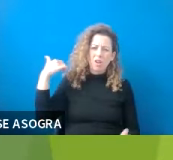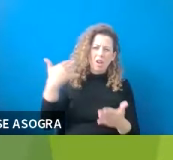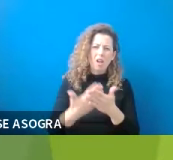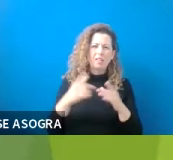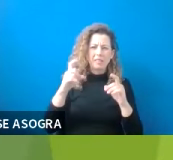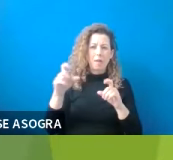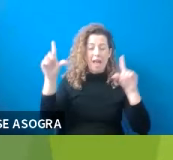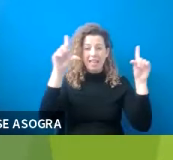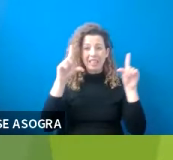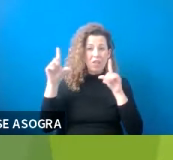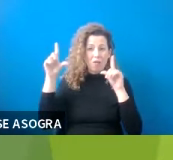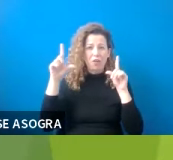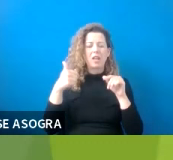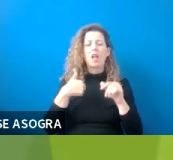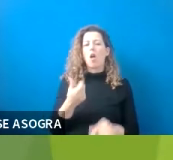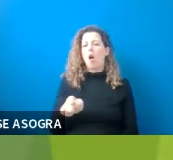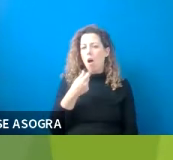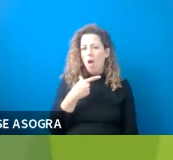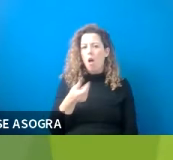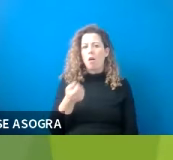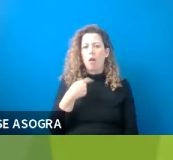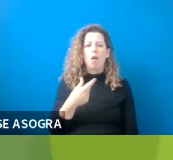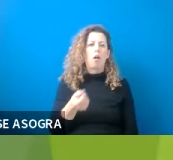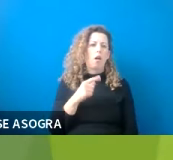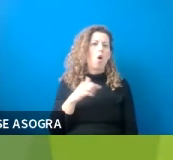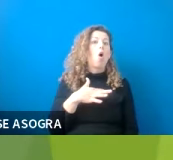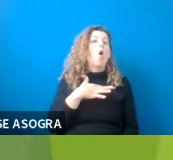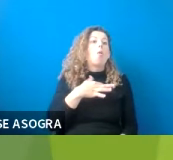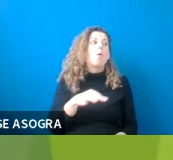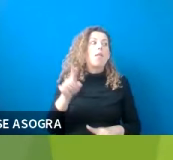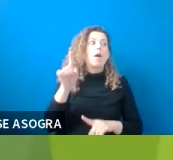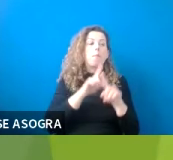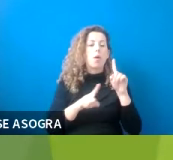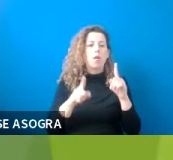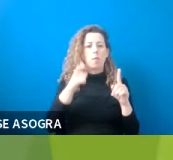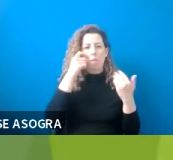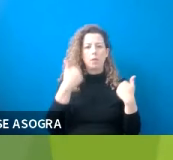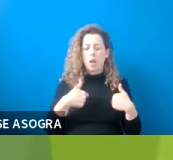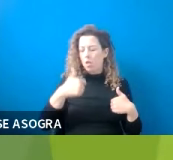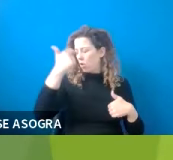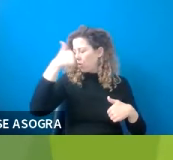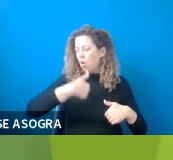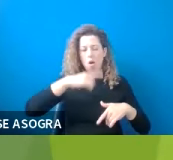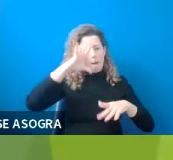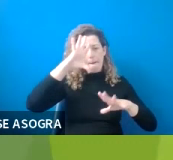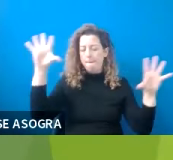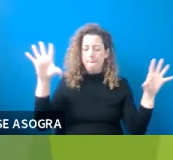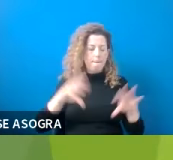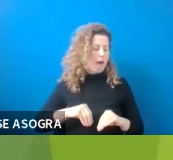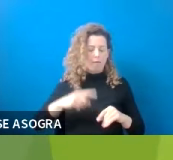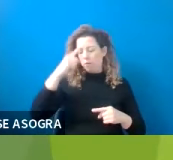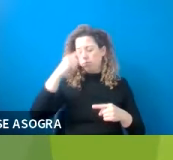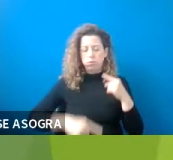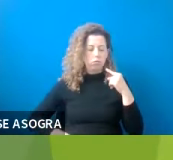esquizofrenia que podía tener un trastorno en el desarrollo de la personalidad, se me cayó el mundo encima. Es ahí en